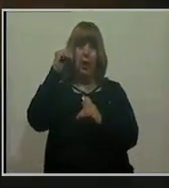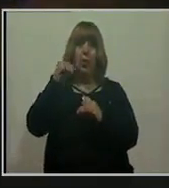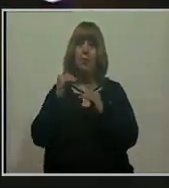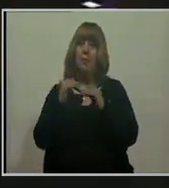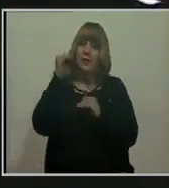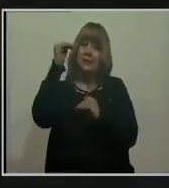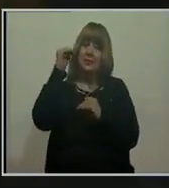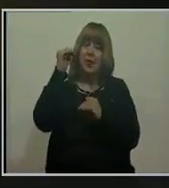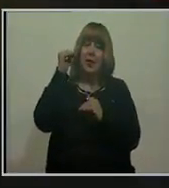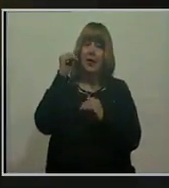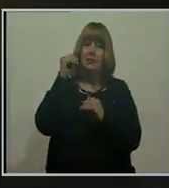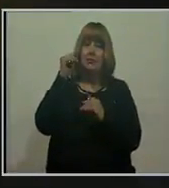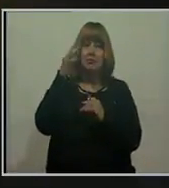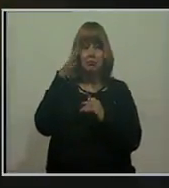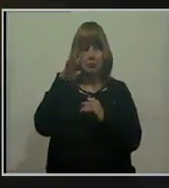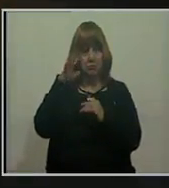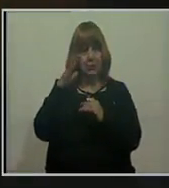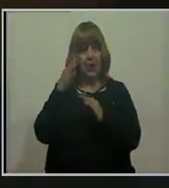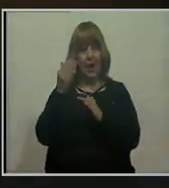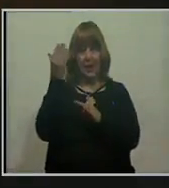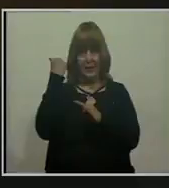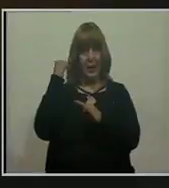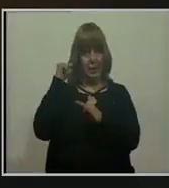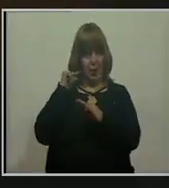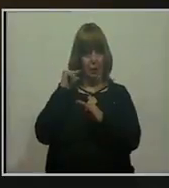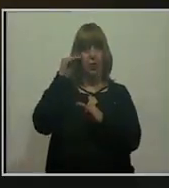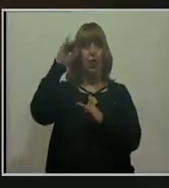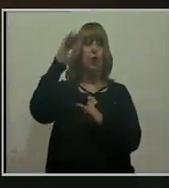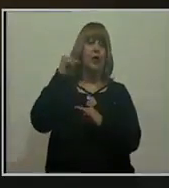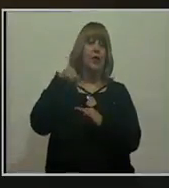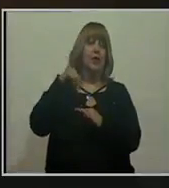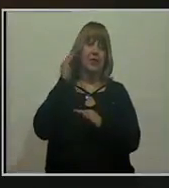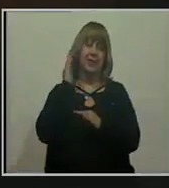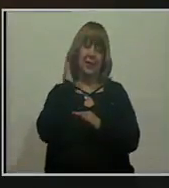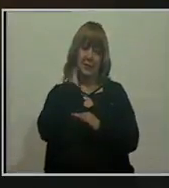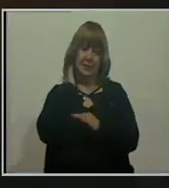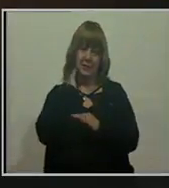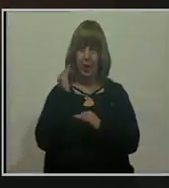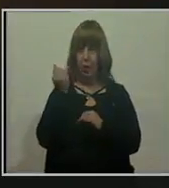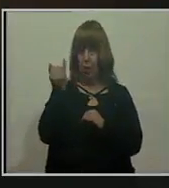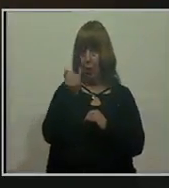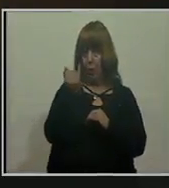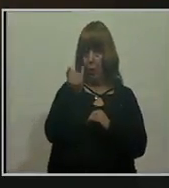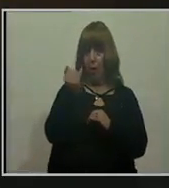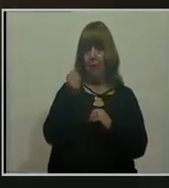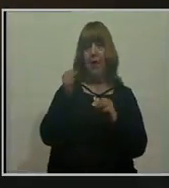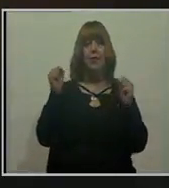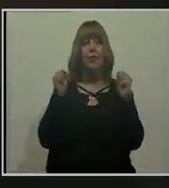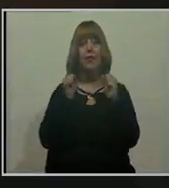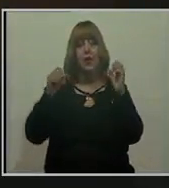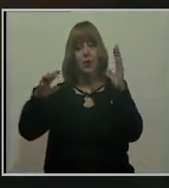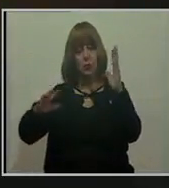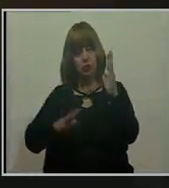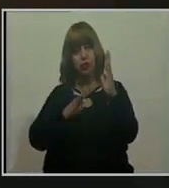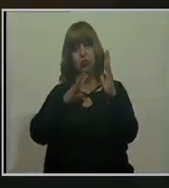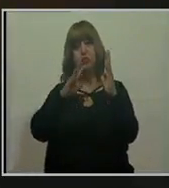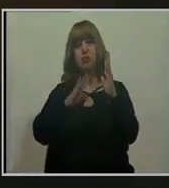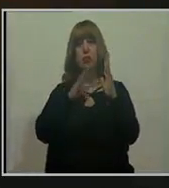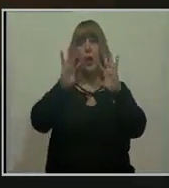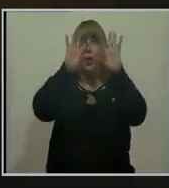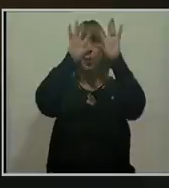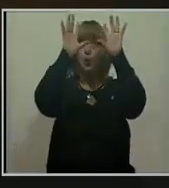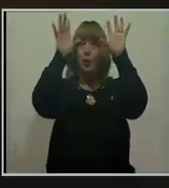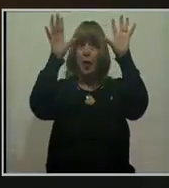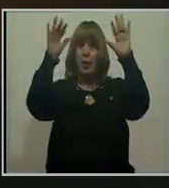para el día de hoy supera incluso la del día de ayer, 16. Para el jueves, pasa el frente frío, algo nublado, descenso